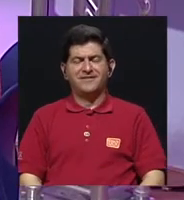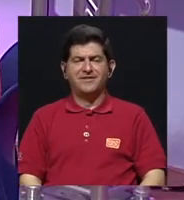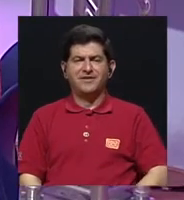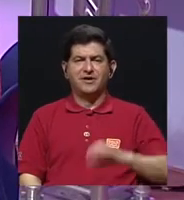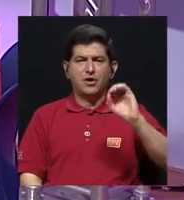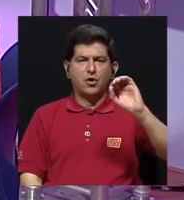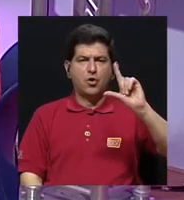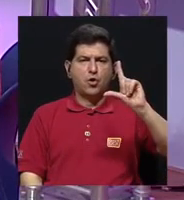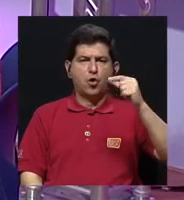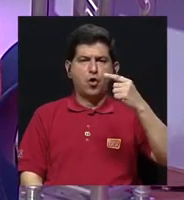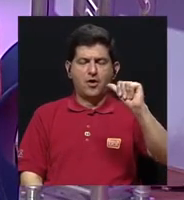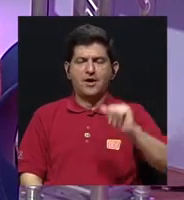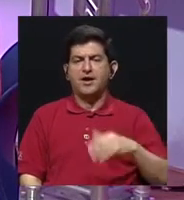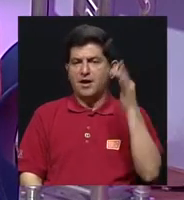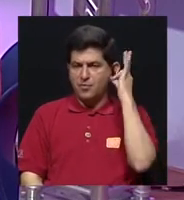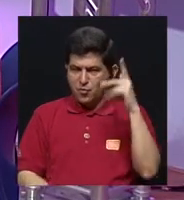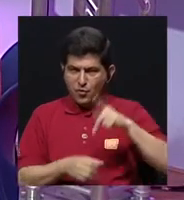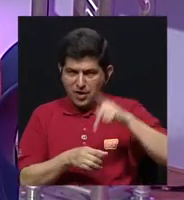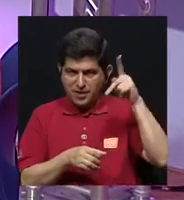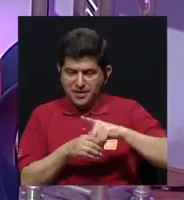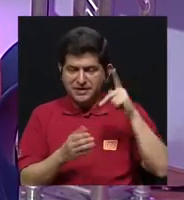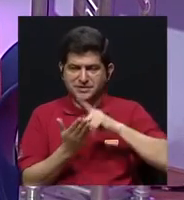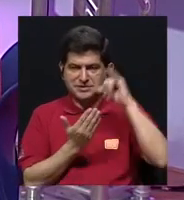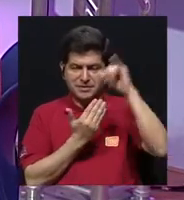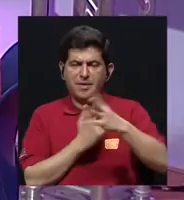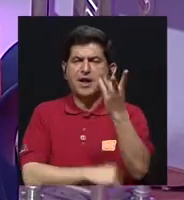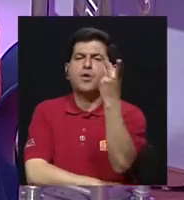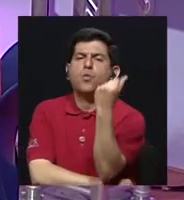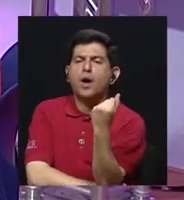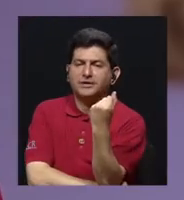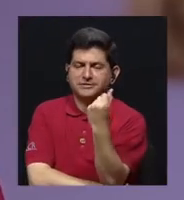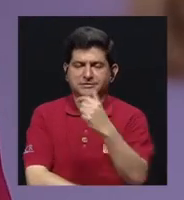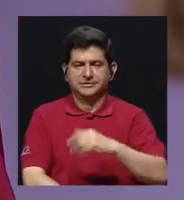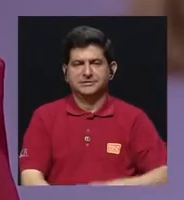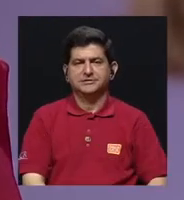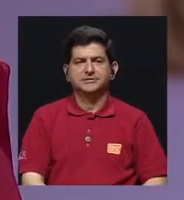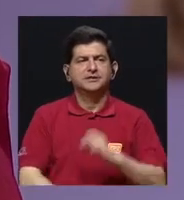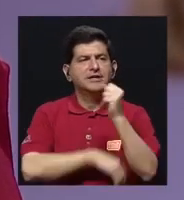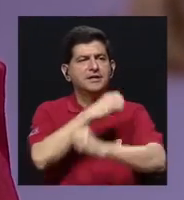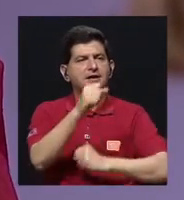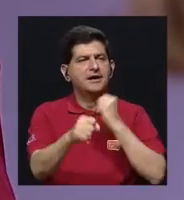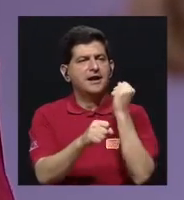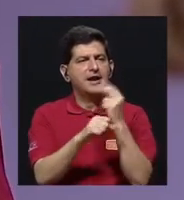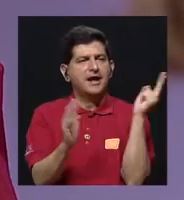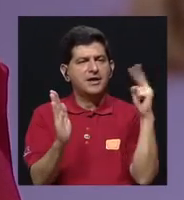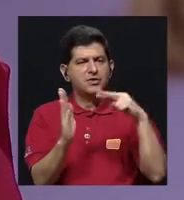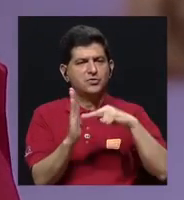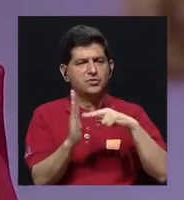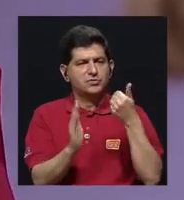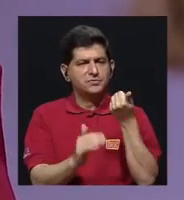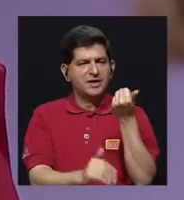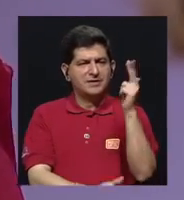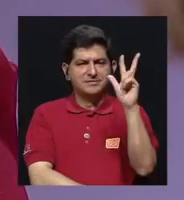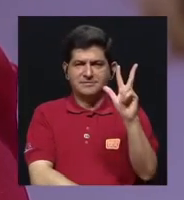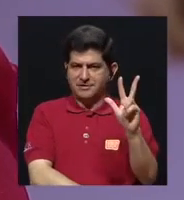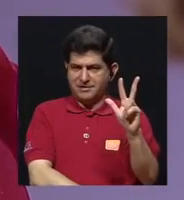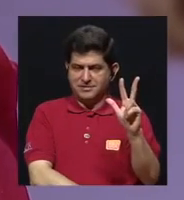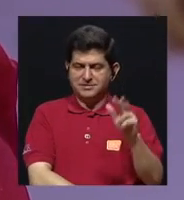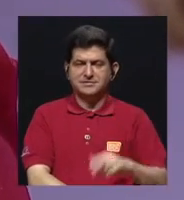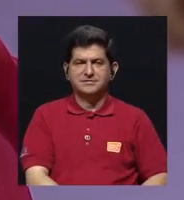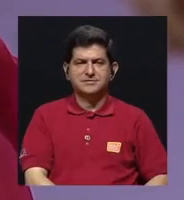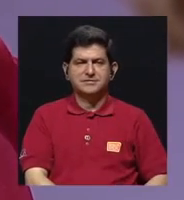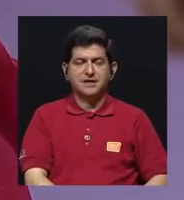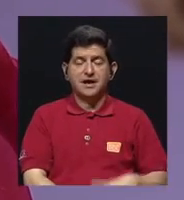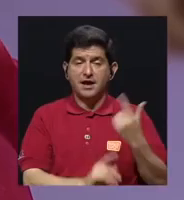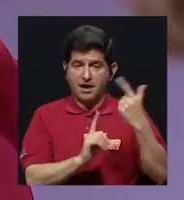Olga, ¿cuántas mujeres participaron de este proyecto? Bueno, en el año 2013